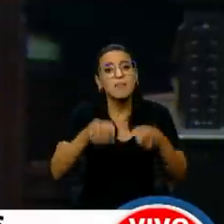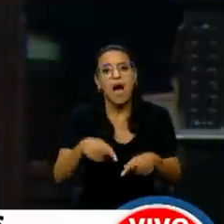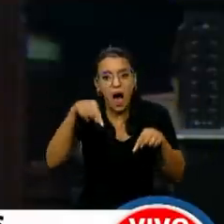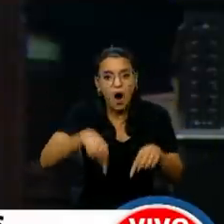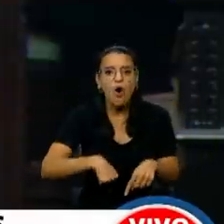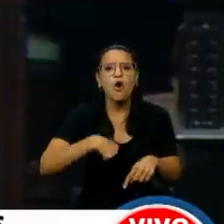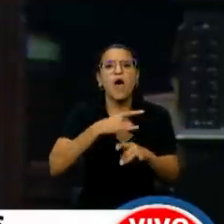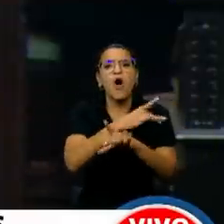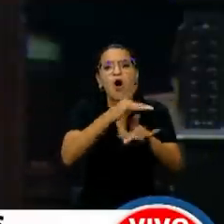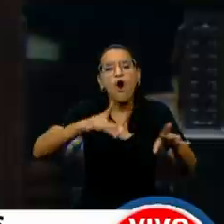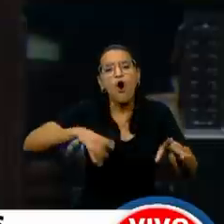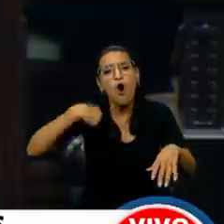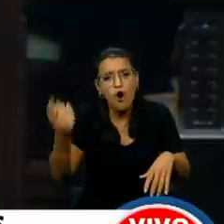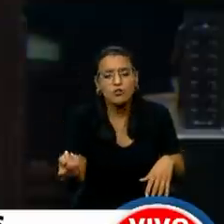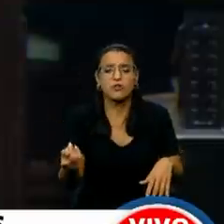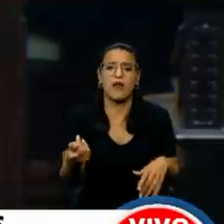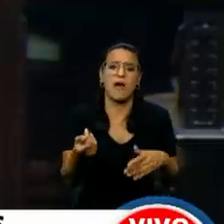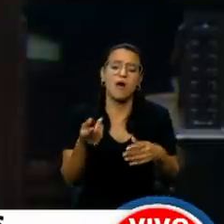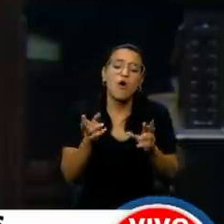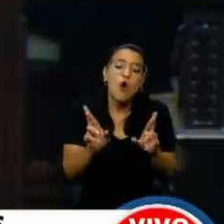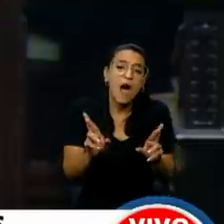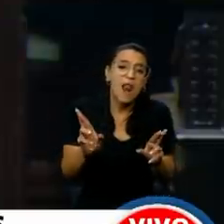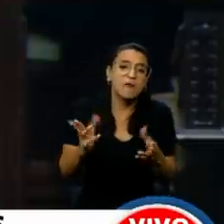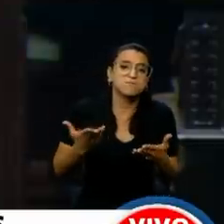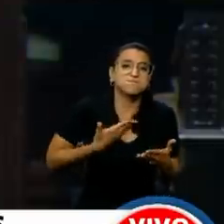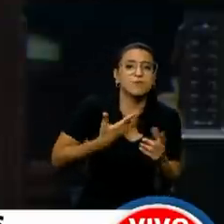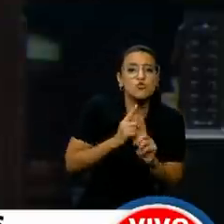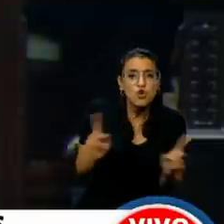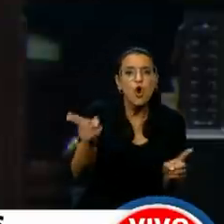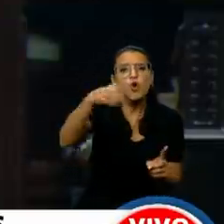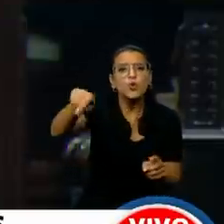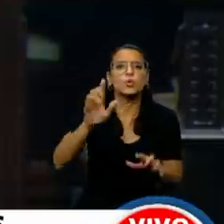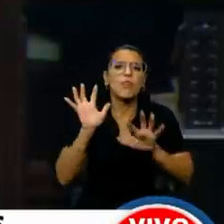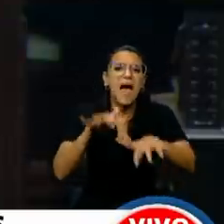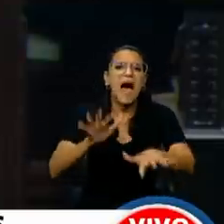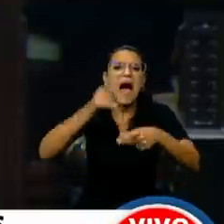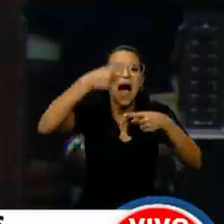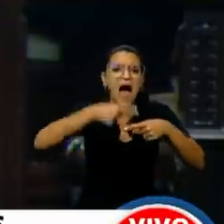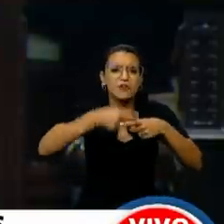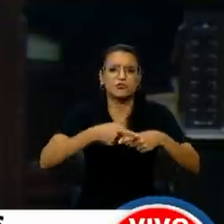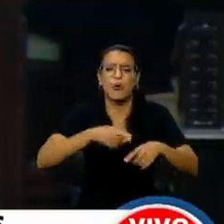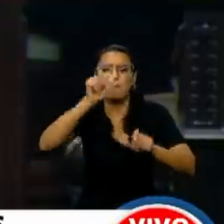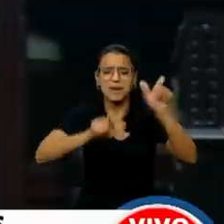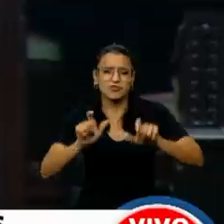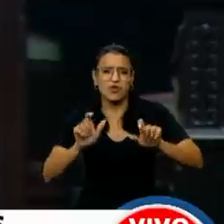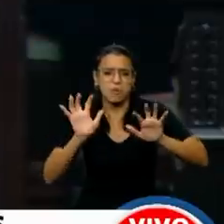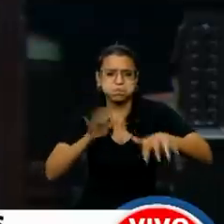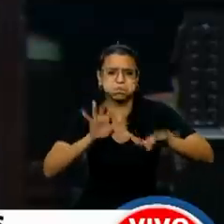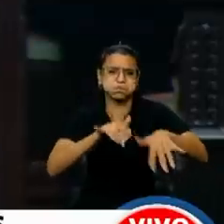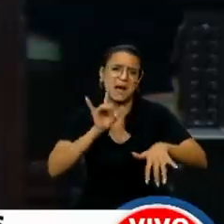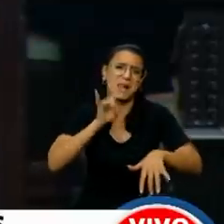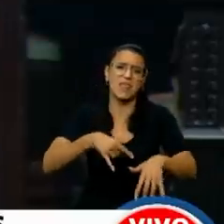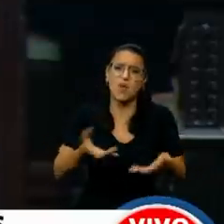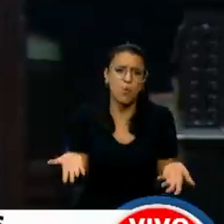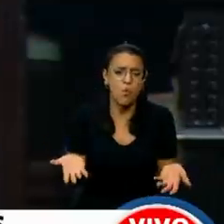viene la otra ola esperemos que no sea tan fuerte y ustedes siguen haciendo actos para juntar gente realmente ridículo no